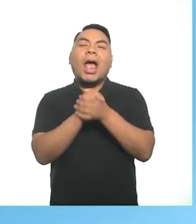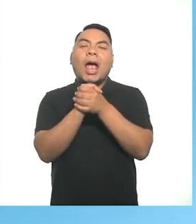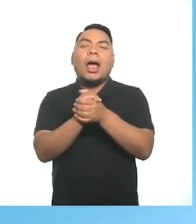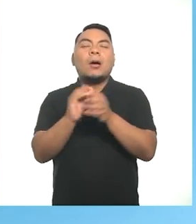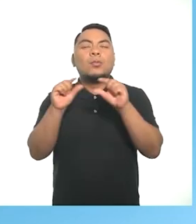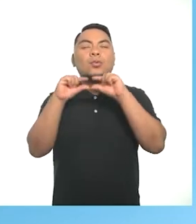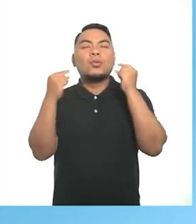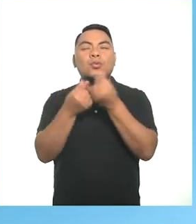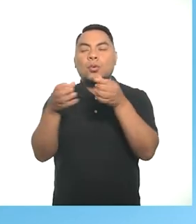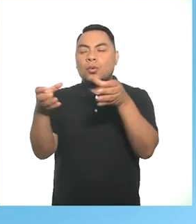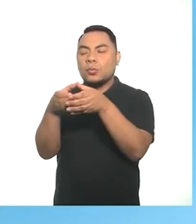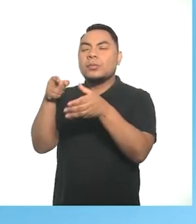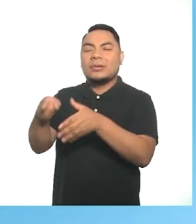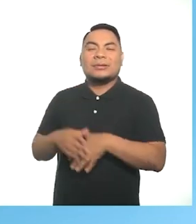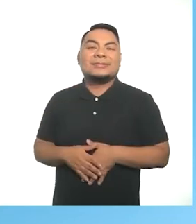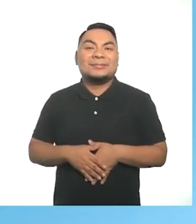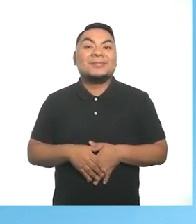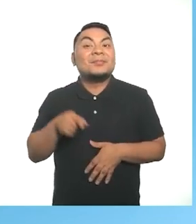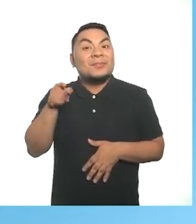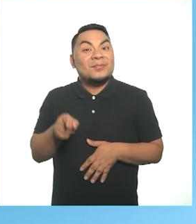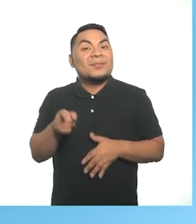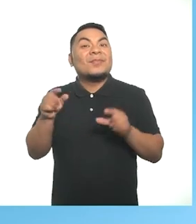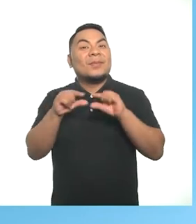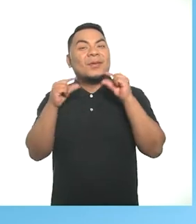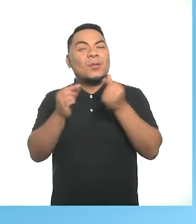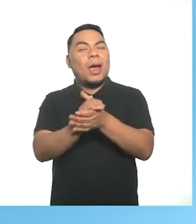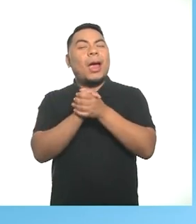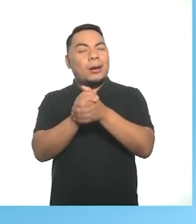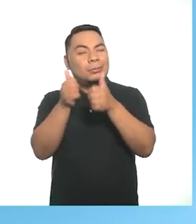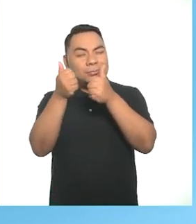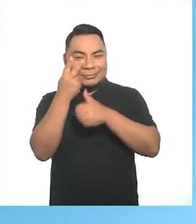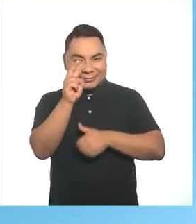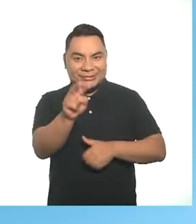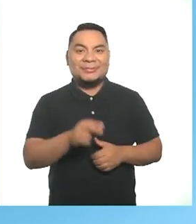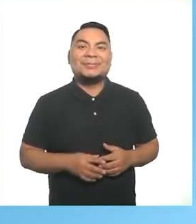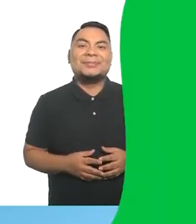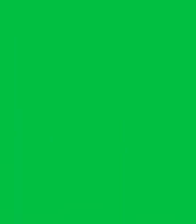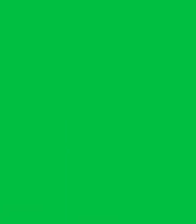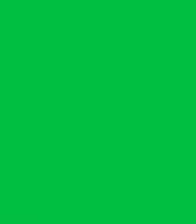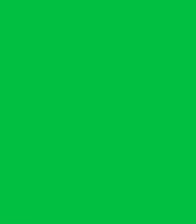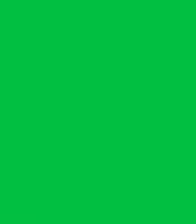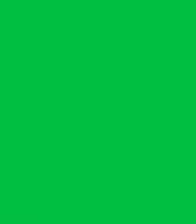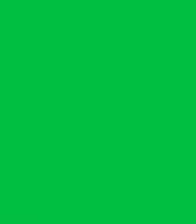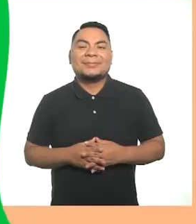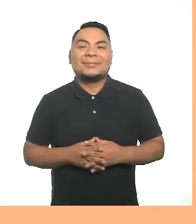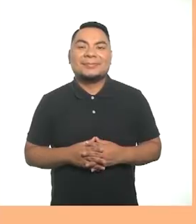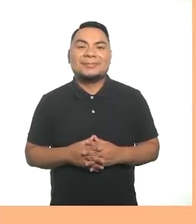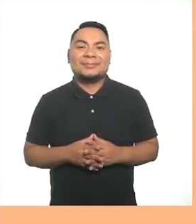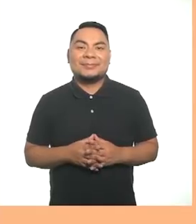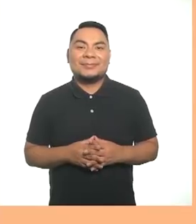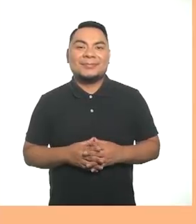nuestras amigas y amigos de Un Grupo Fantástico. ¡Vamos!